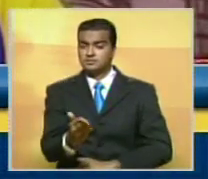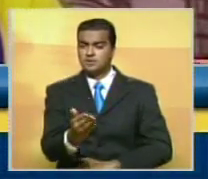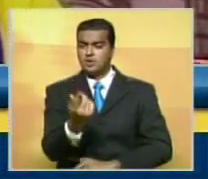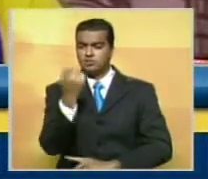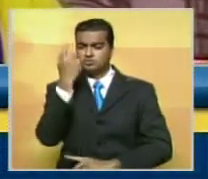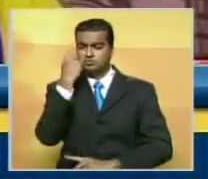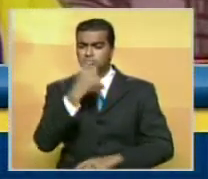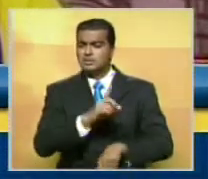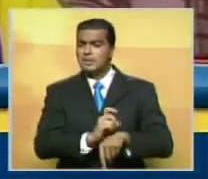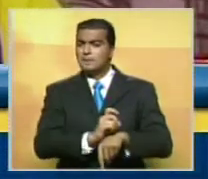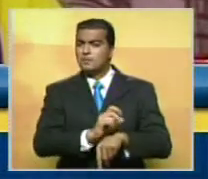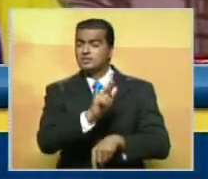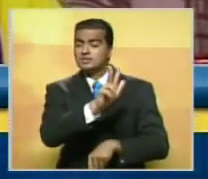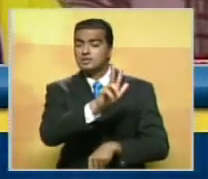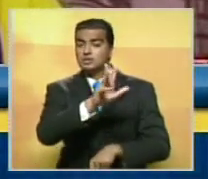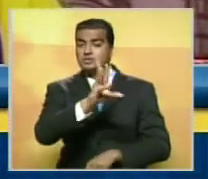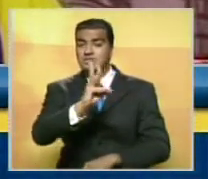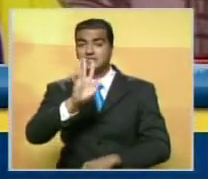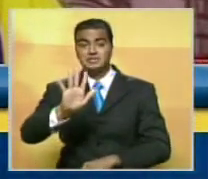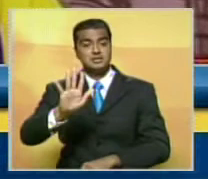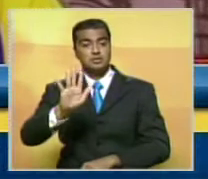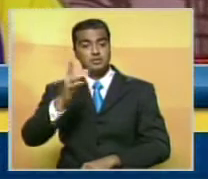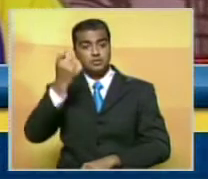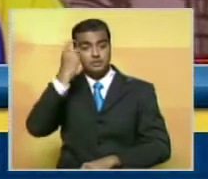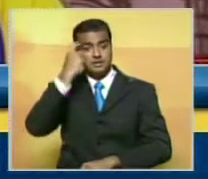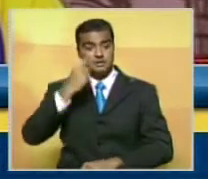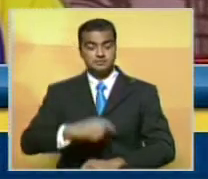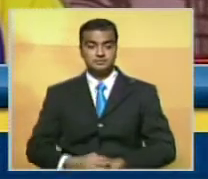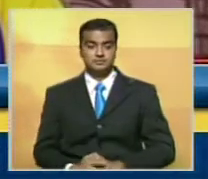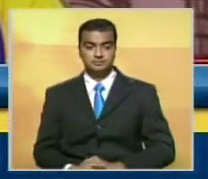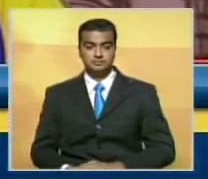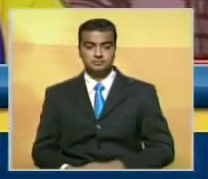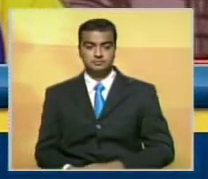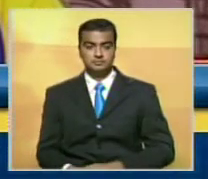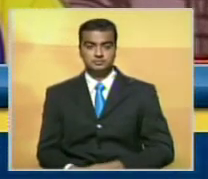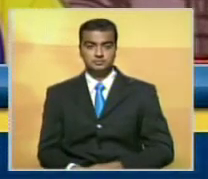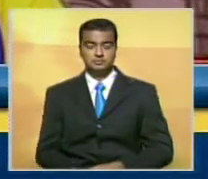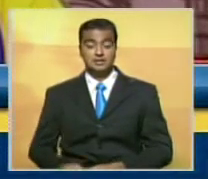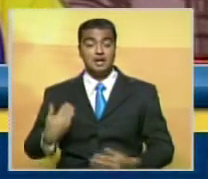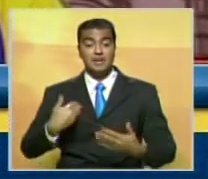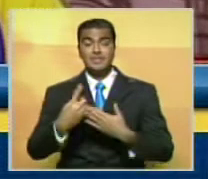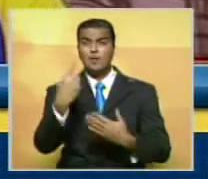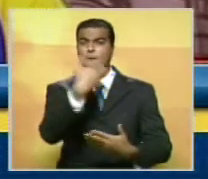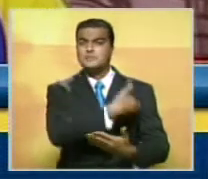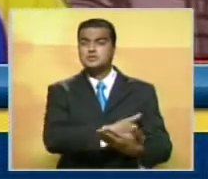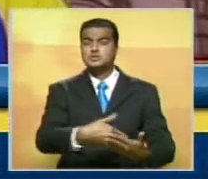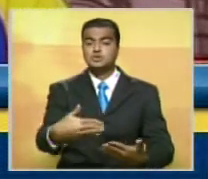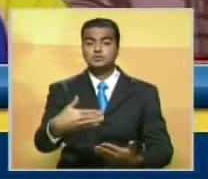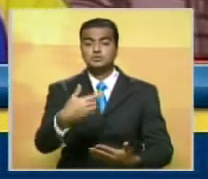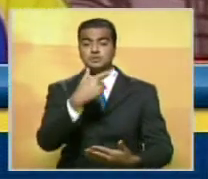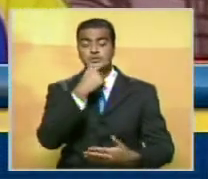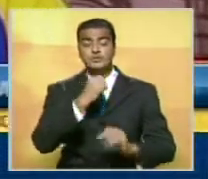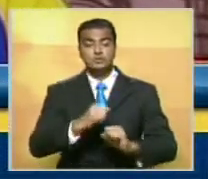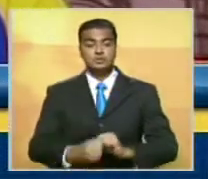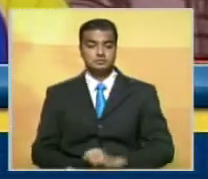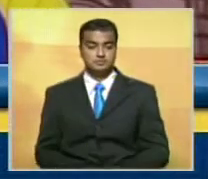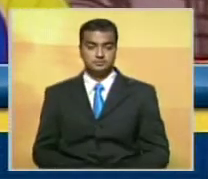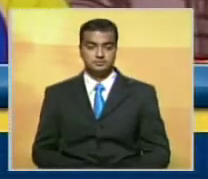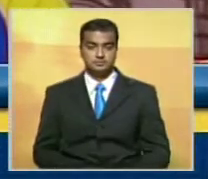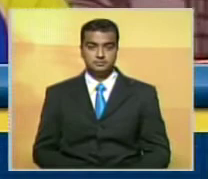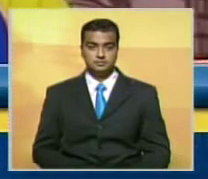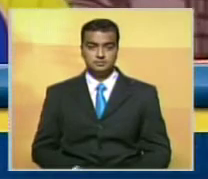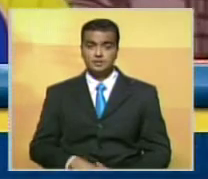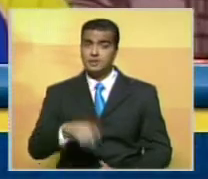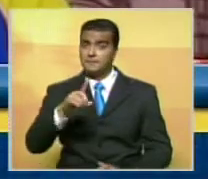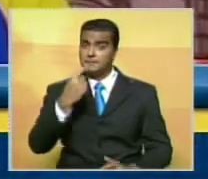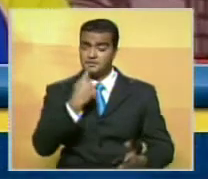de 365 días, hasta 1 millón de bolívares. El jefe de Estado